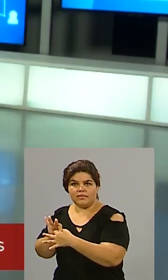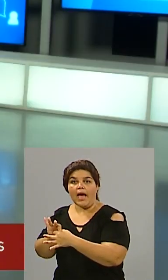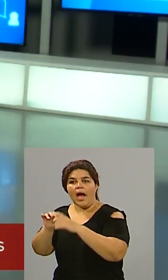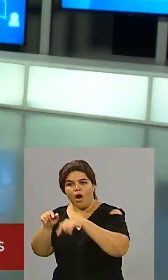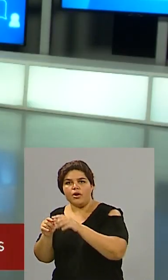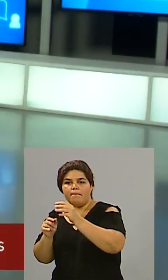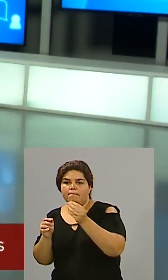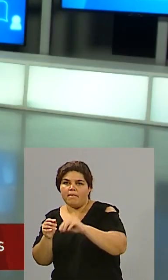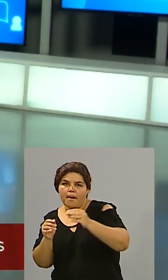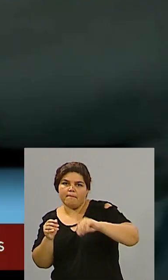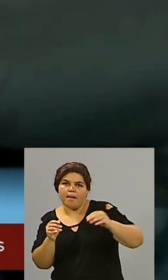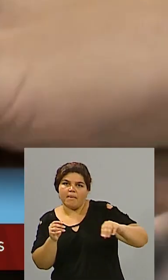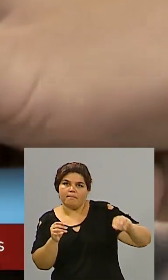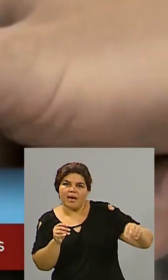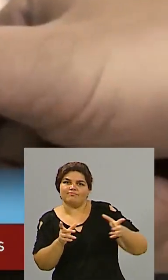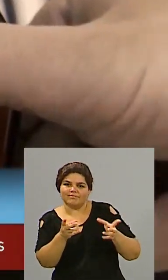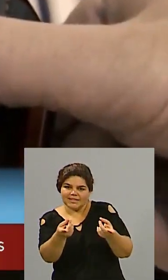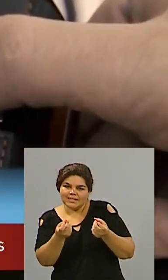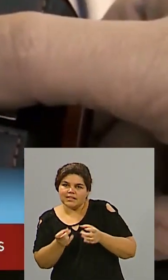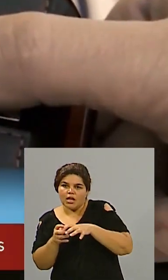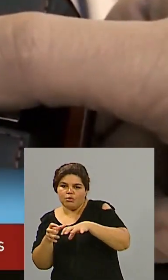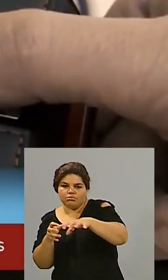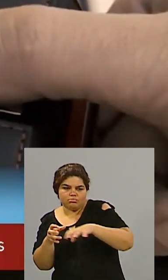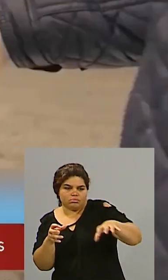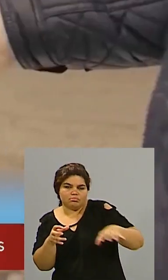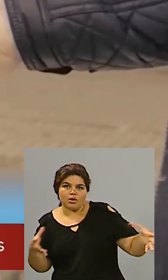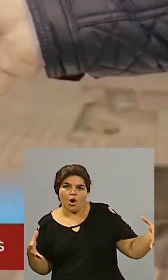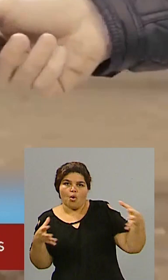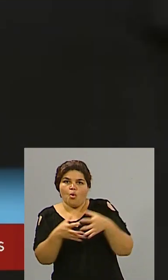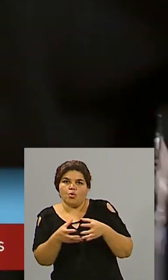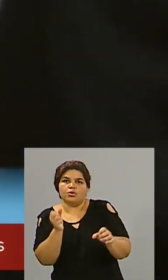a estos otros fueros y trabajar con las necesidades de esos otros fueros